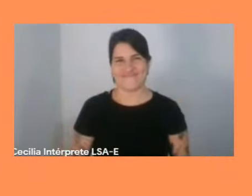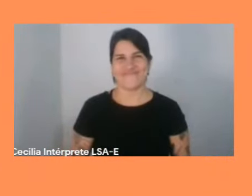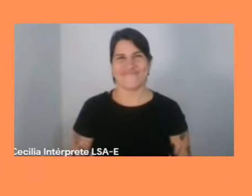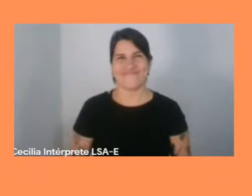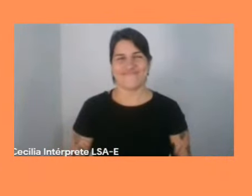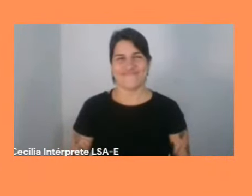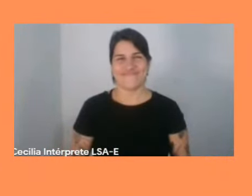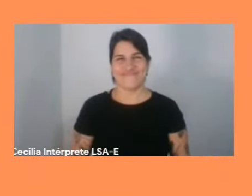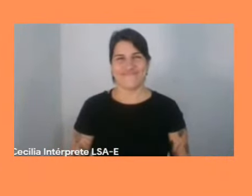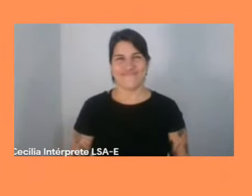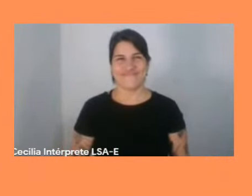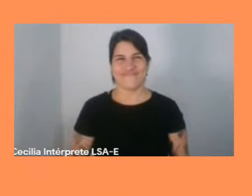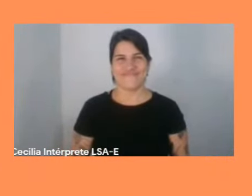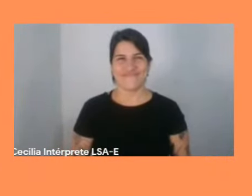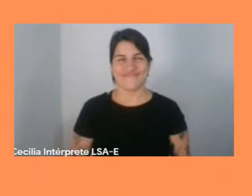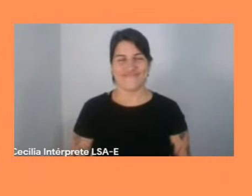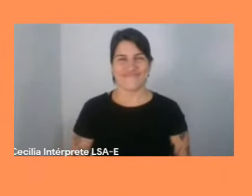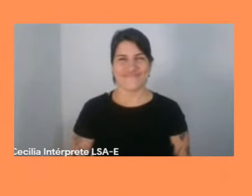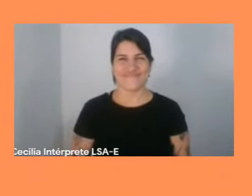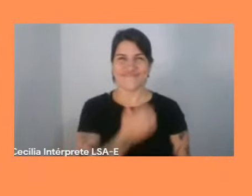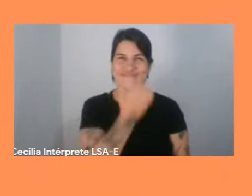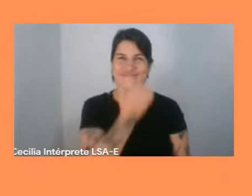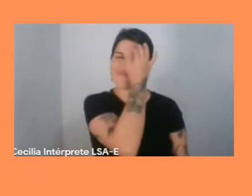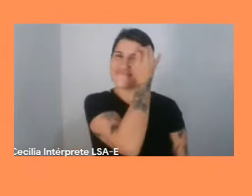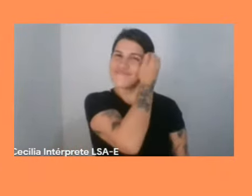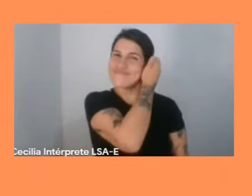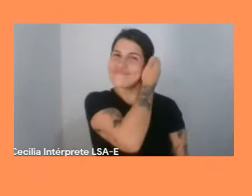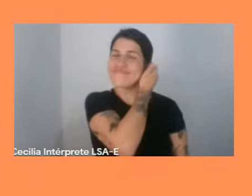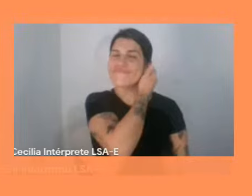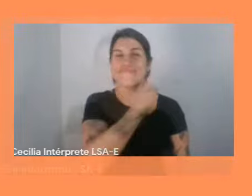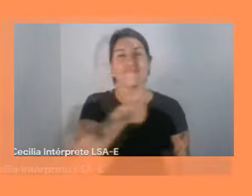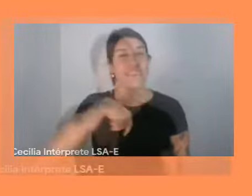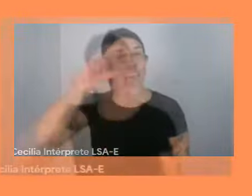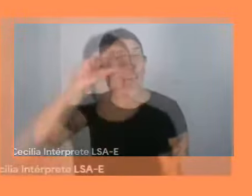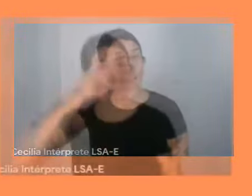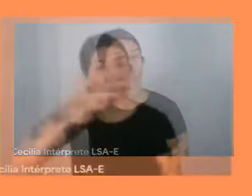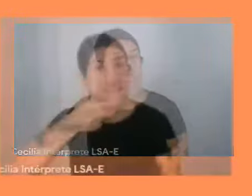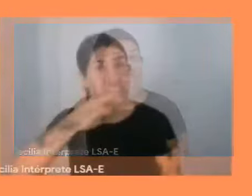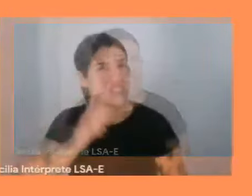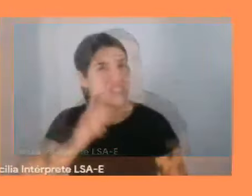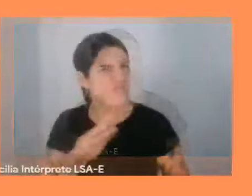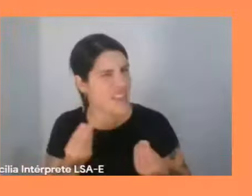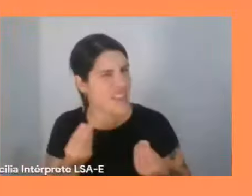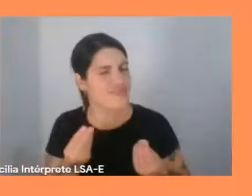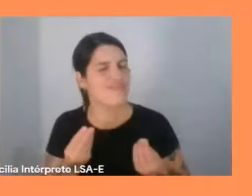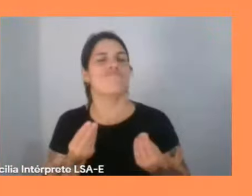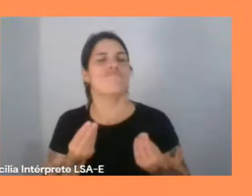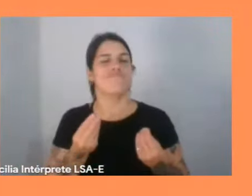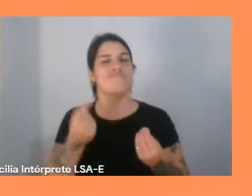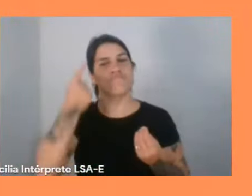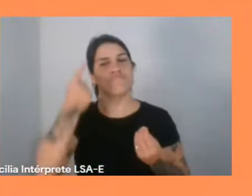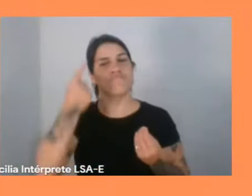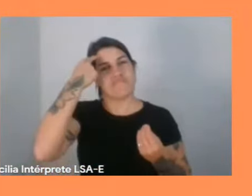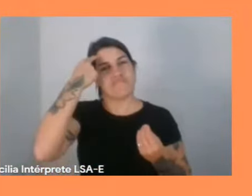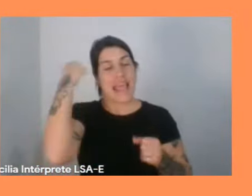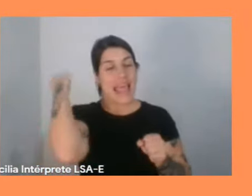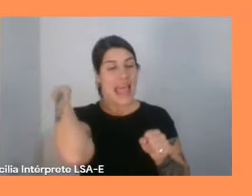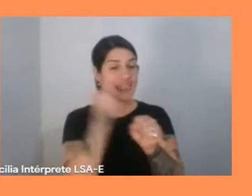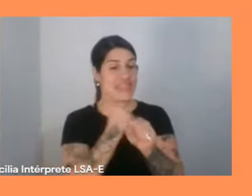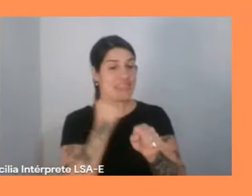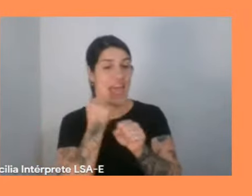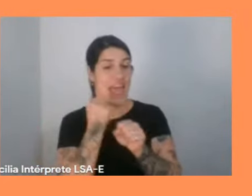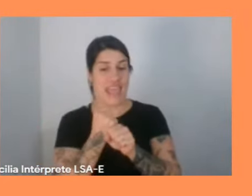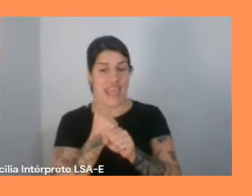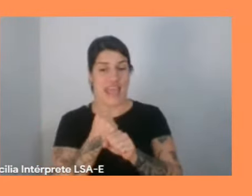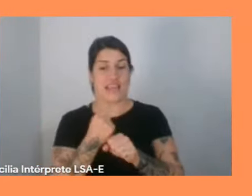ESI es valorar y repartir las tareas de cuidados. La ESI promueve repartir las tareas